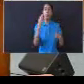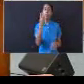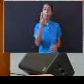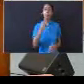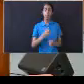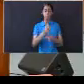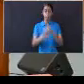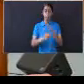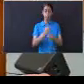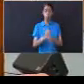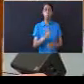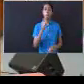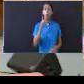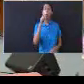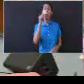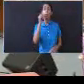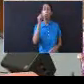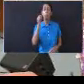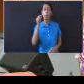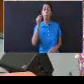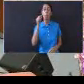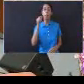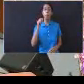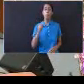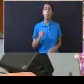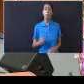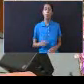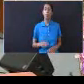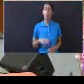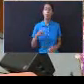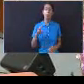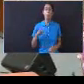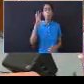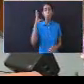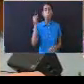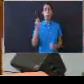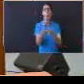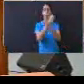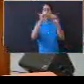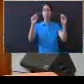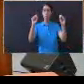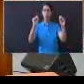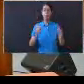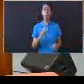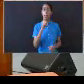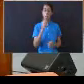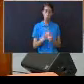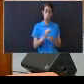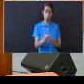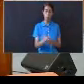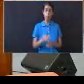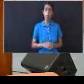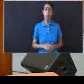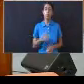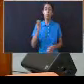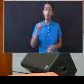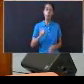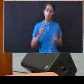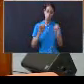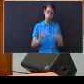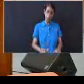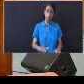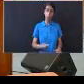una nación. Pero si me quedo en la casa de mi papá, no lo hago. Ahí hubiera seguido siendo el niño consentido.